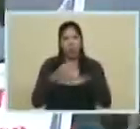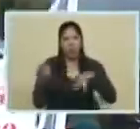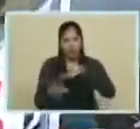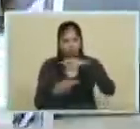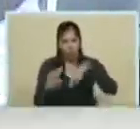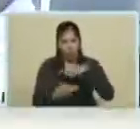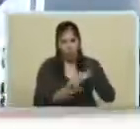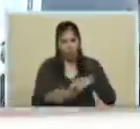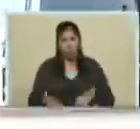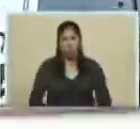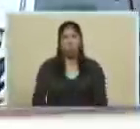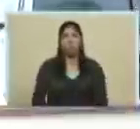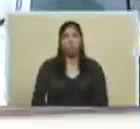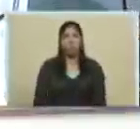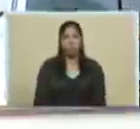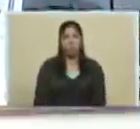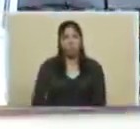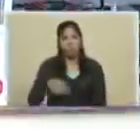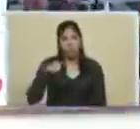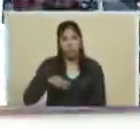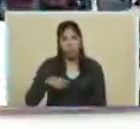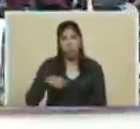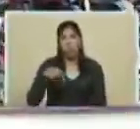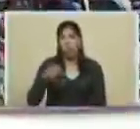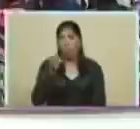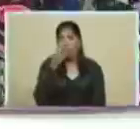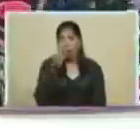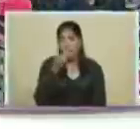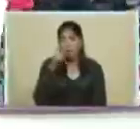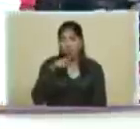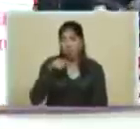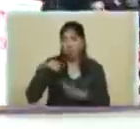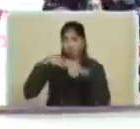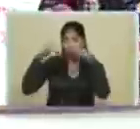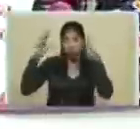revolución bolivariana al mando de este palacio presidencial.